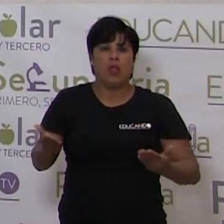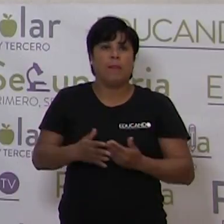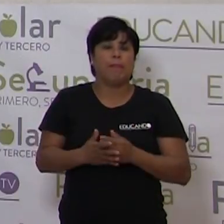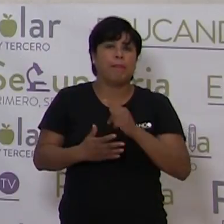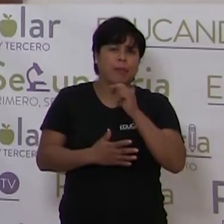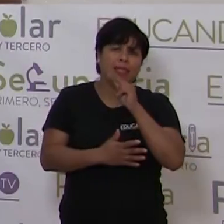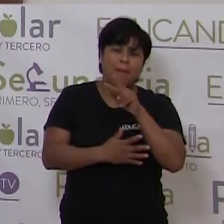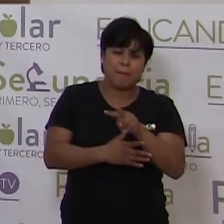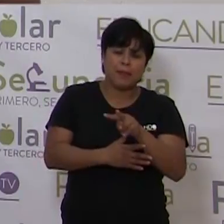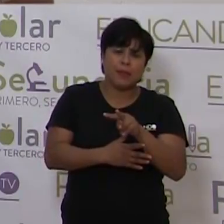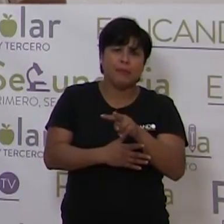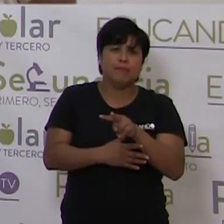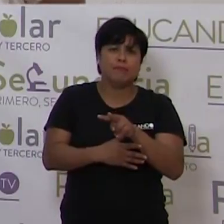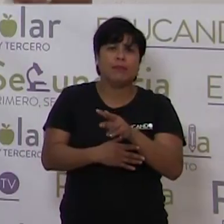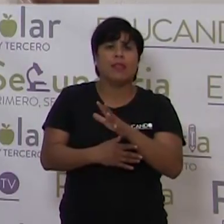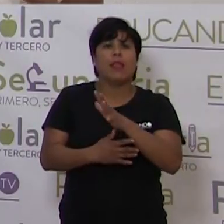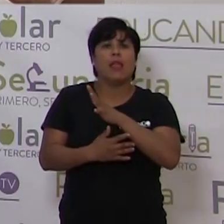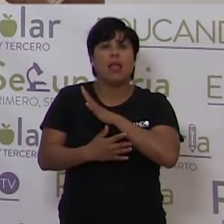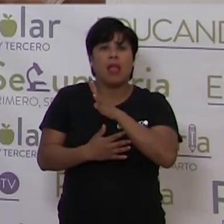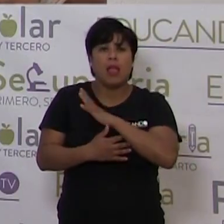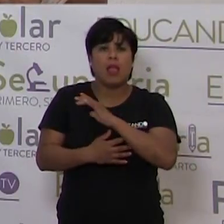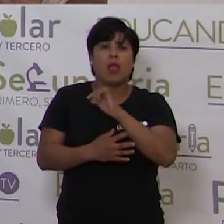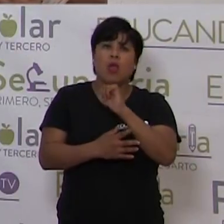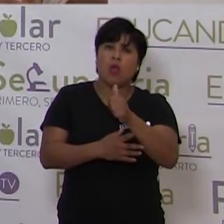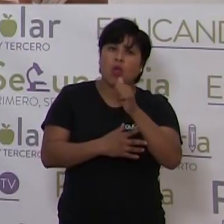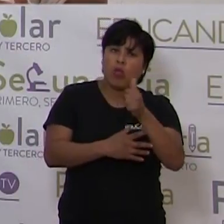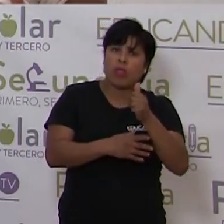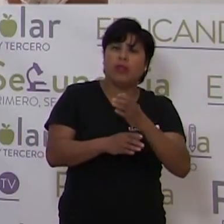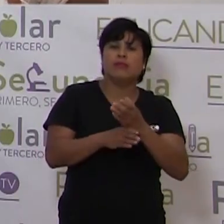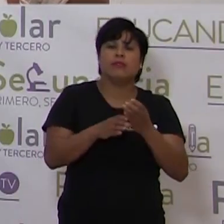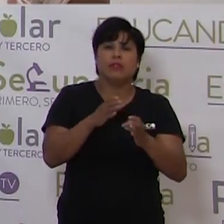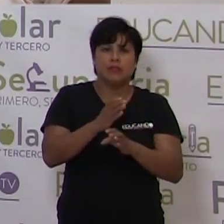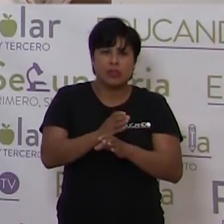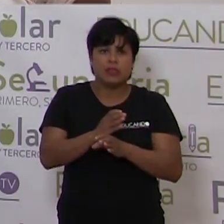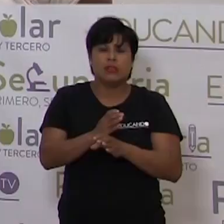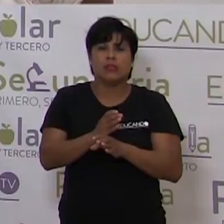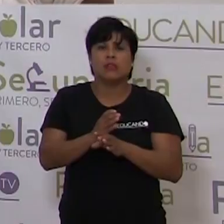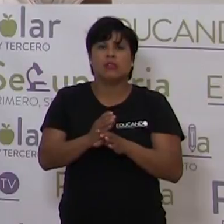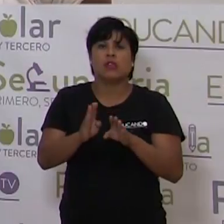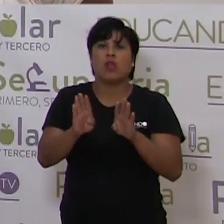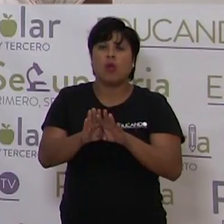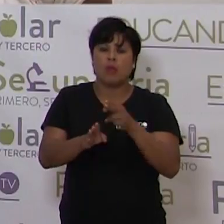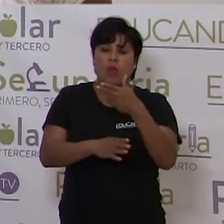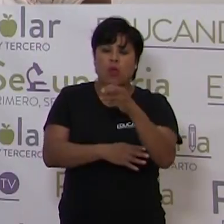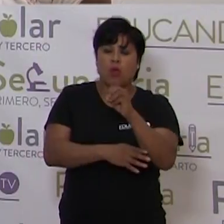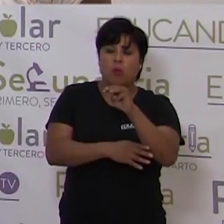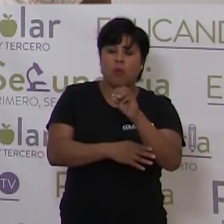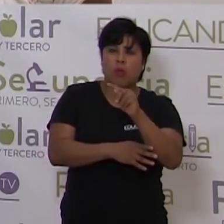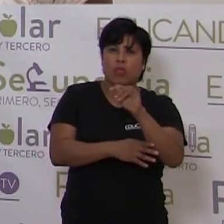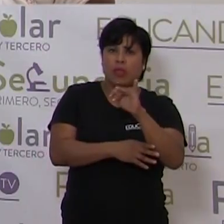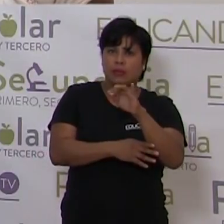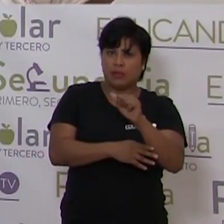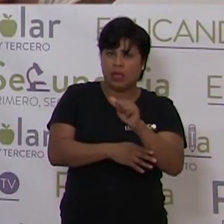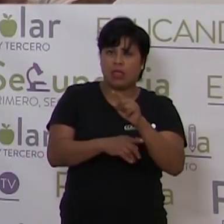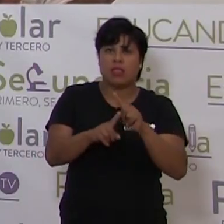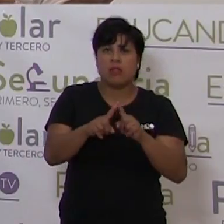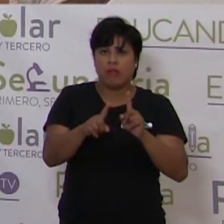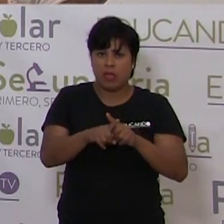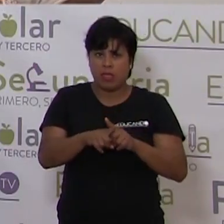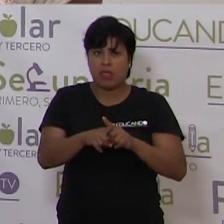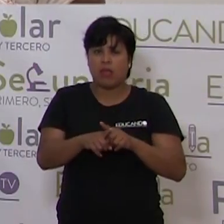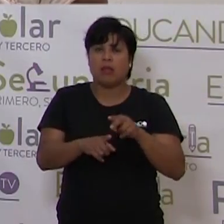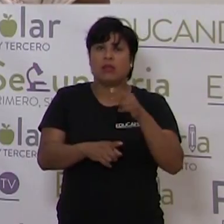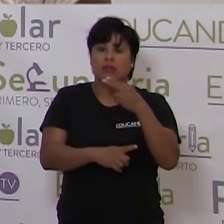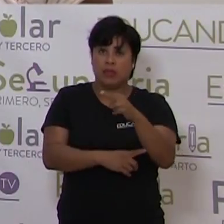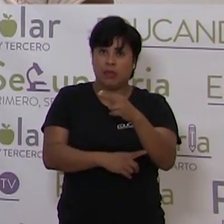también hay otro tipo de homotesia que se llama